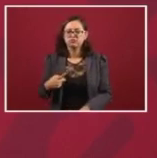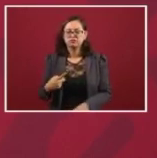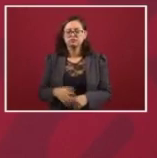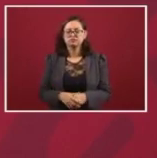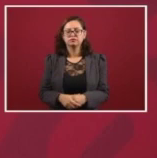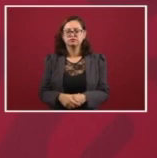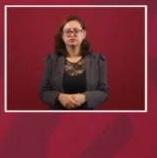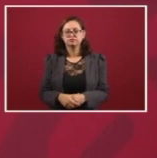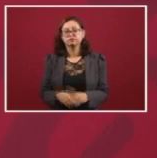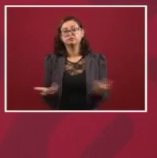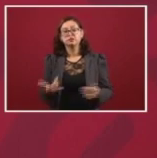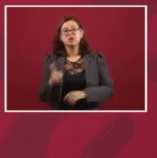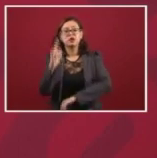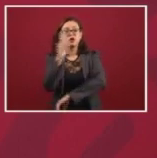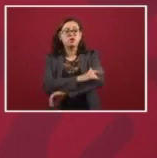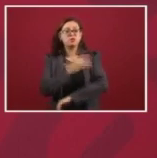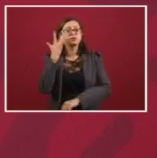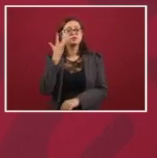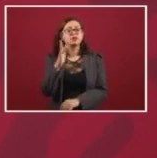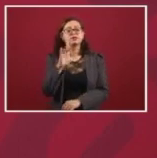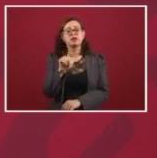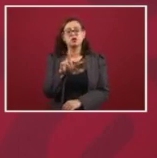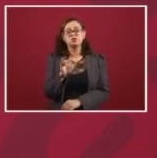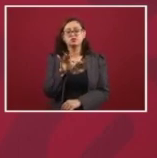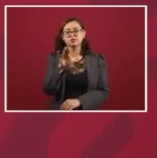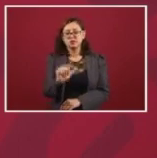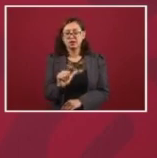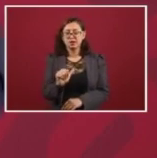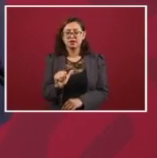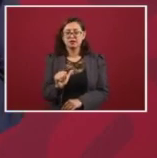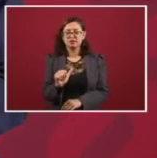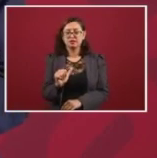lo de Santa Lucía, ya salió